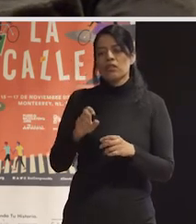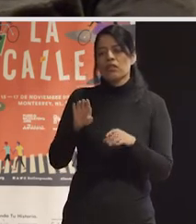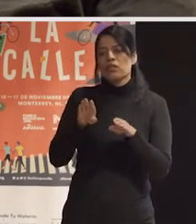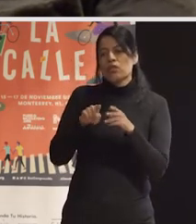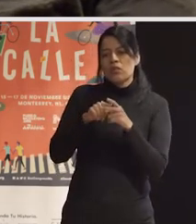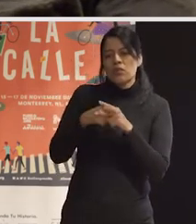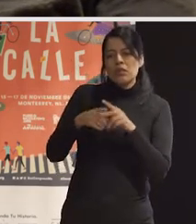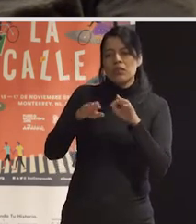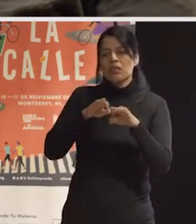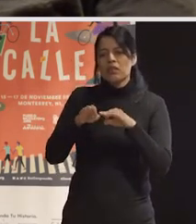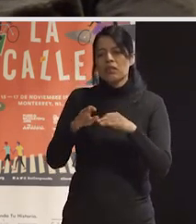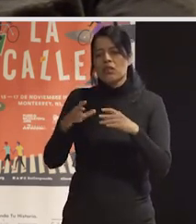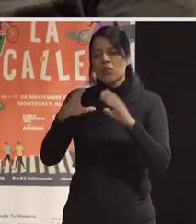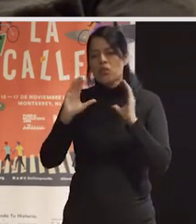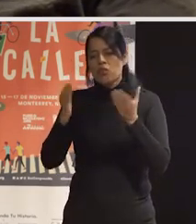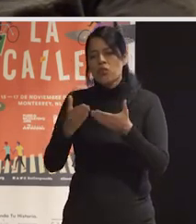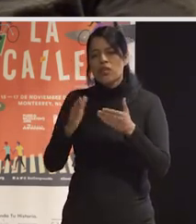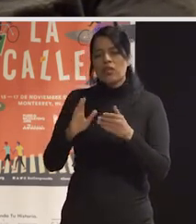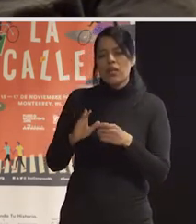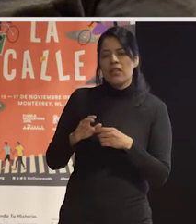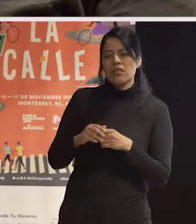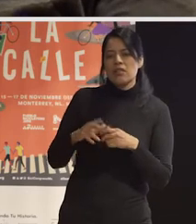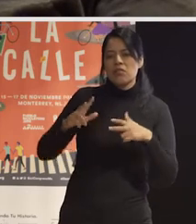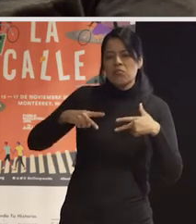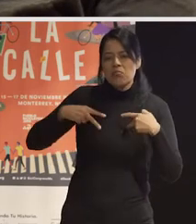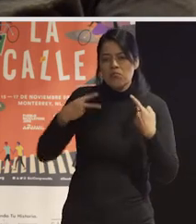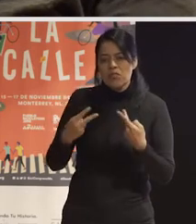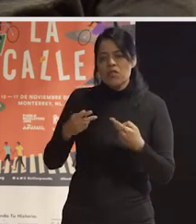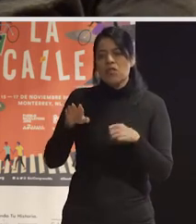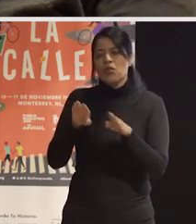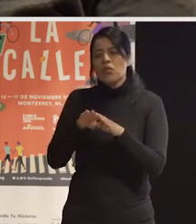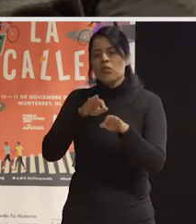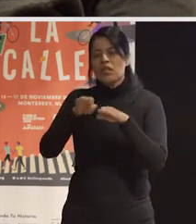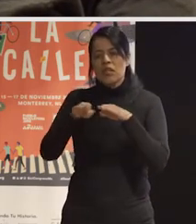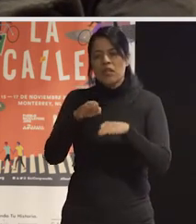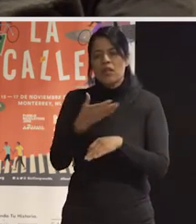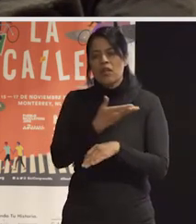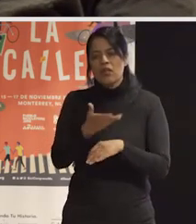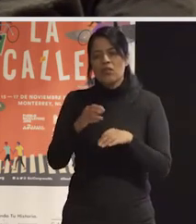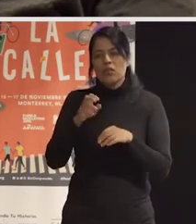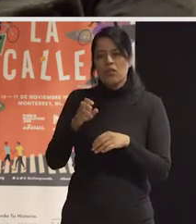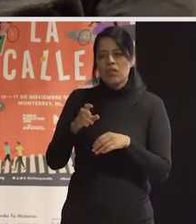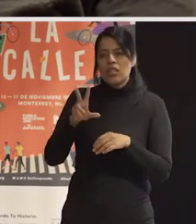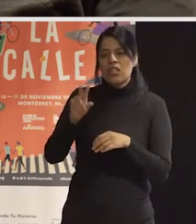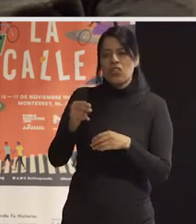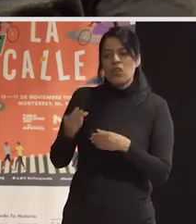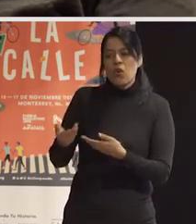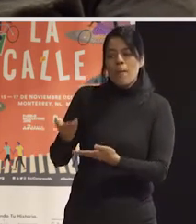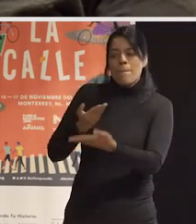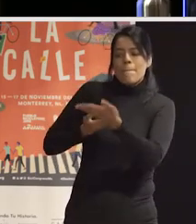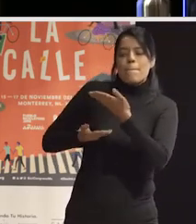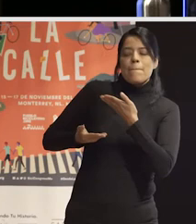comunidades en situación de vulnerabilidad entonces como si estamos trabajando con ellas y no de ellas